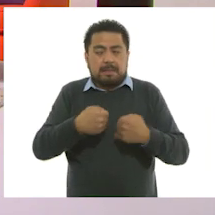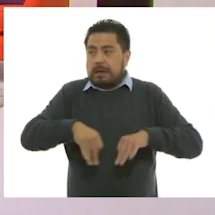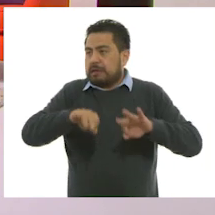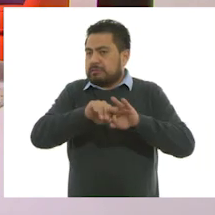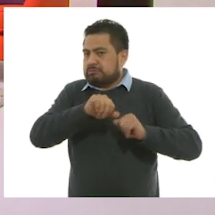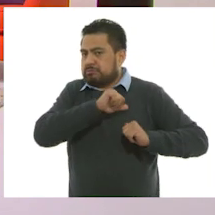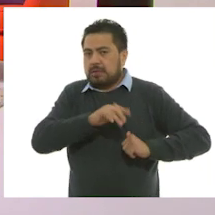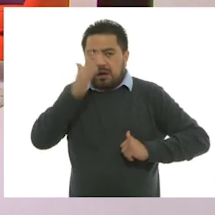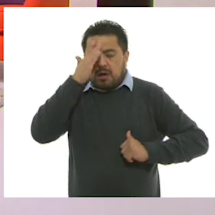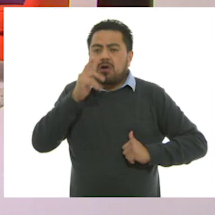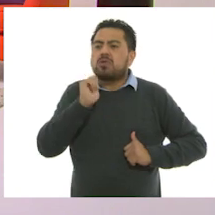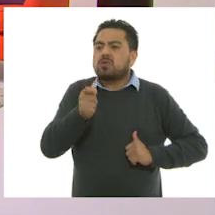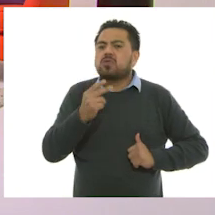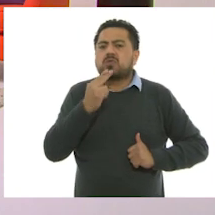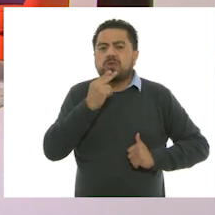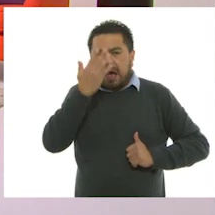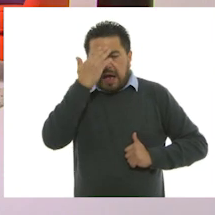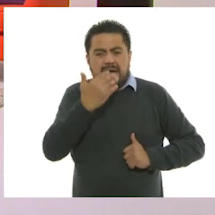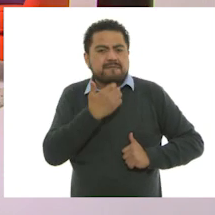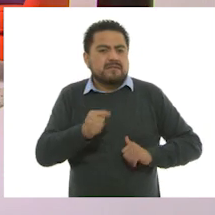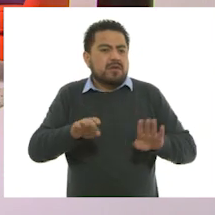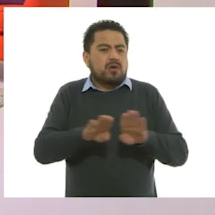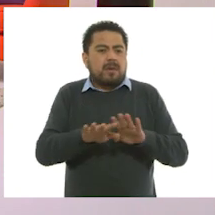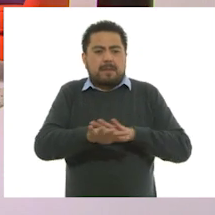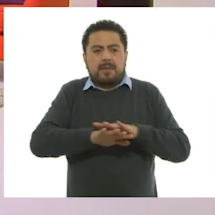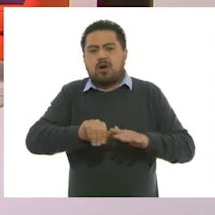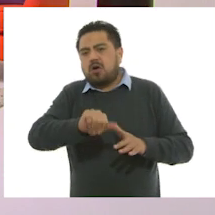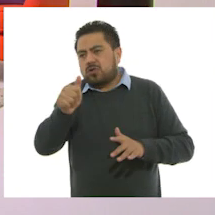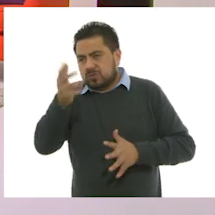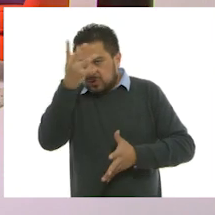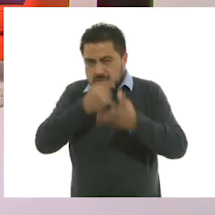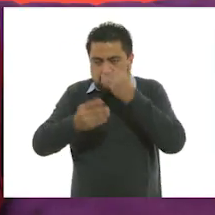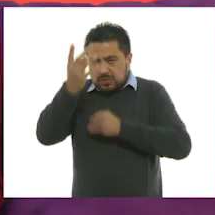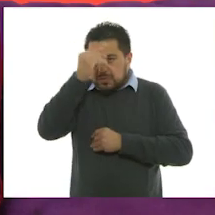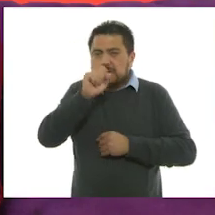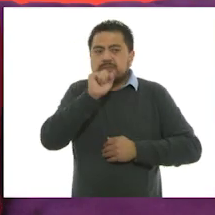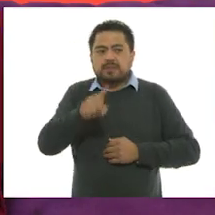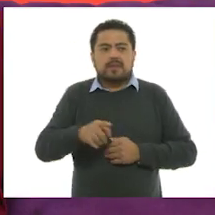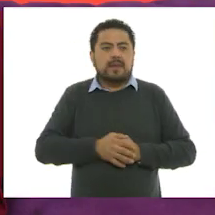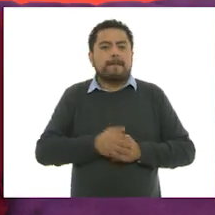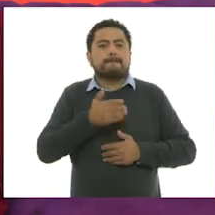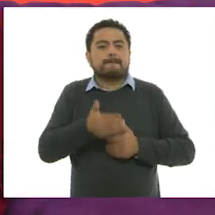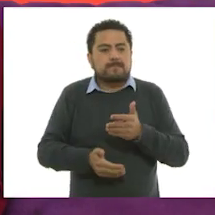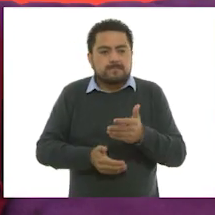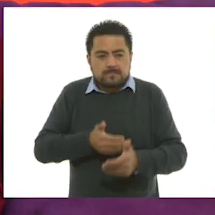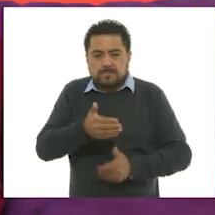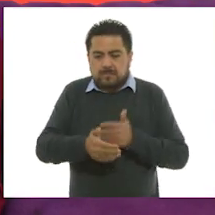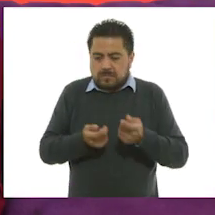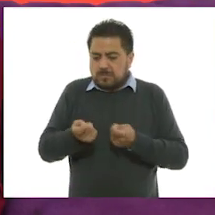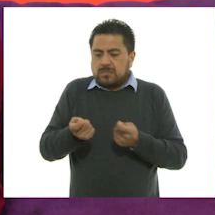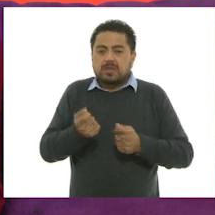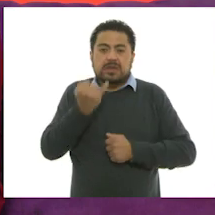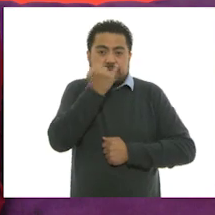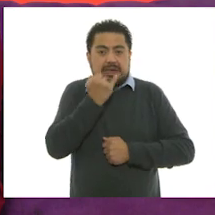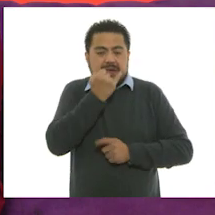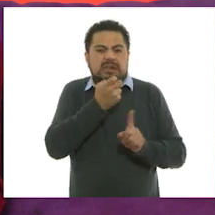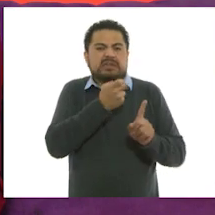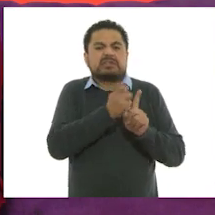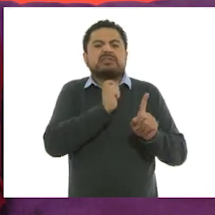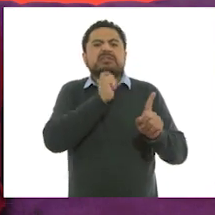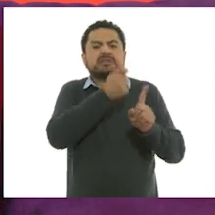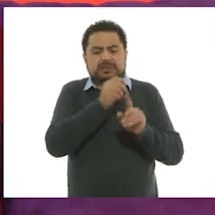significativos, utilizar estas habilidades como base para otros aprendizajes. El proceso en el dominio de un idioma